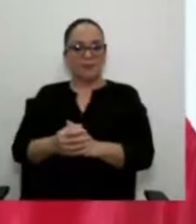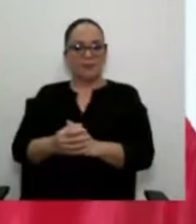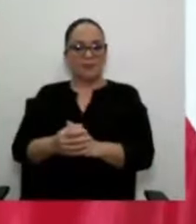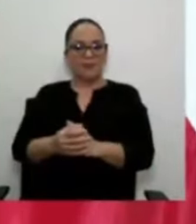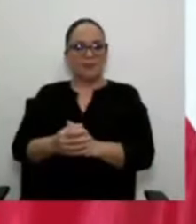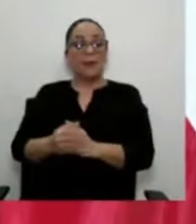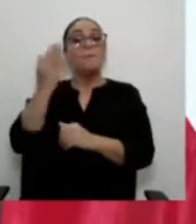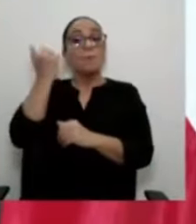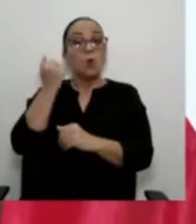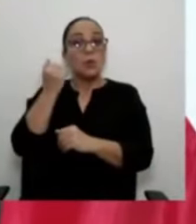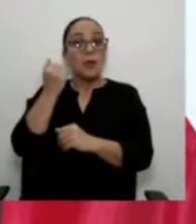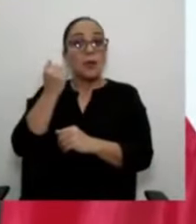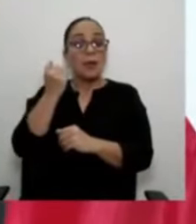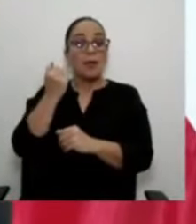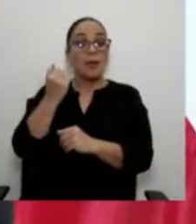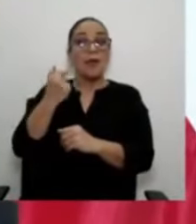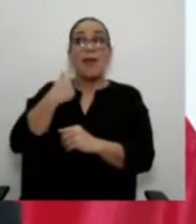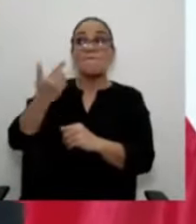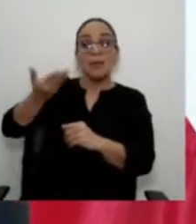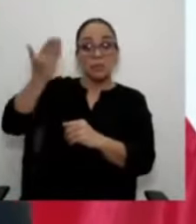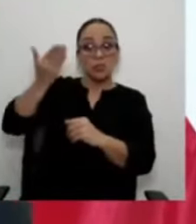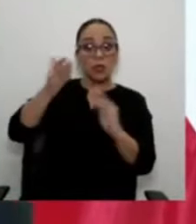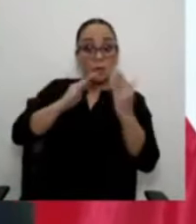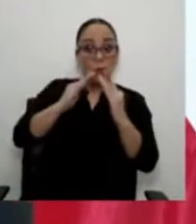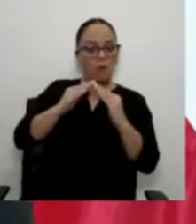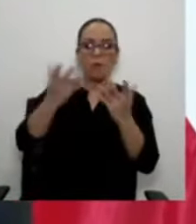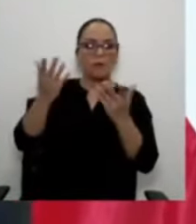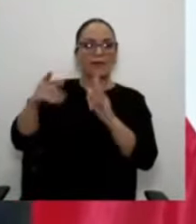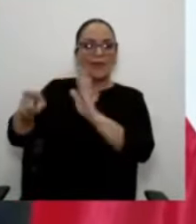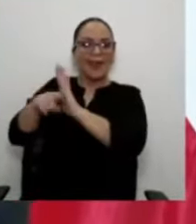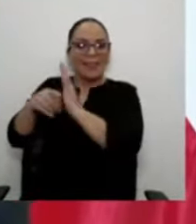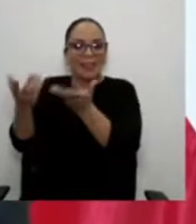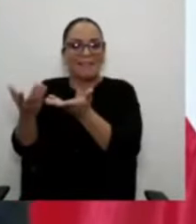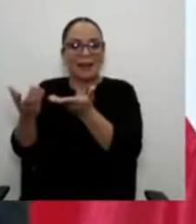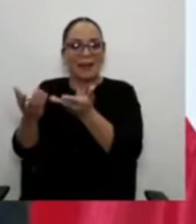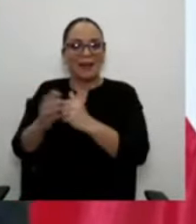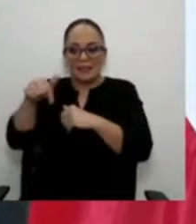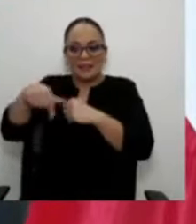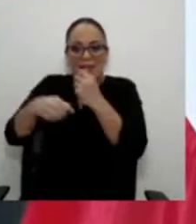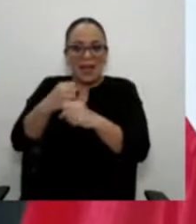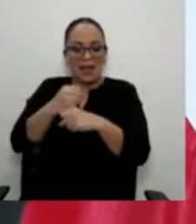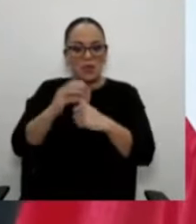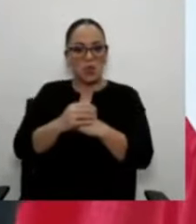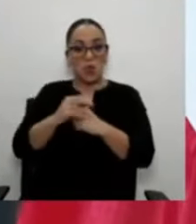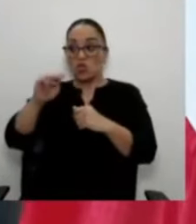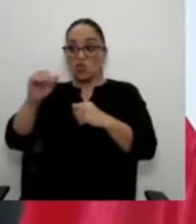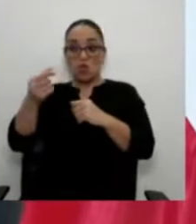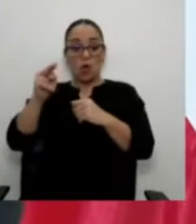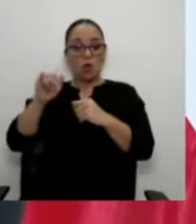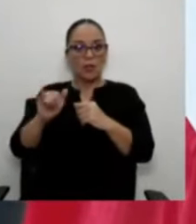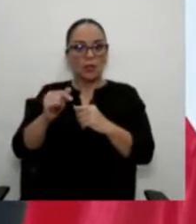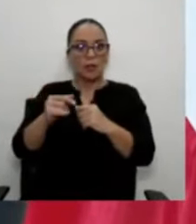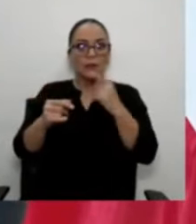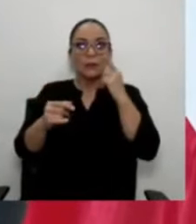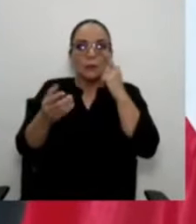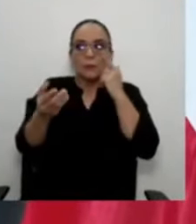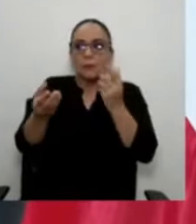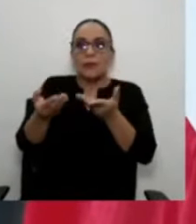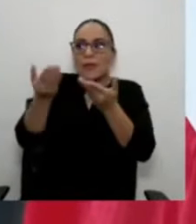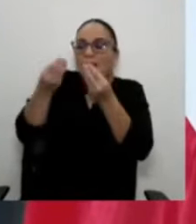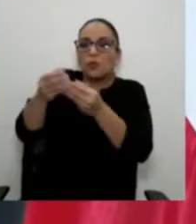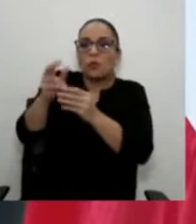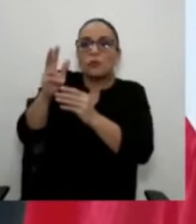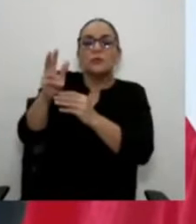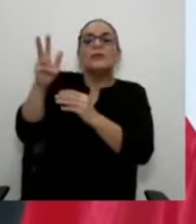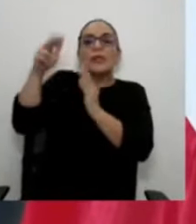porque la inflación este año fue negativa. Don Nogia Costa muy generosamente les está ofreciendo 3.900 millones de